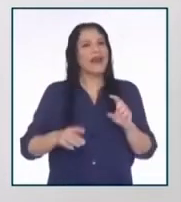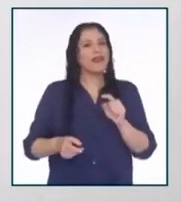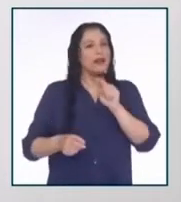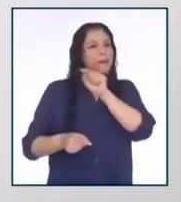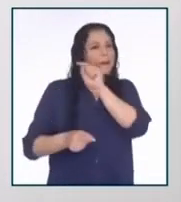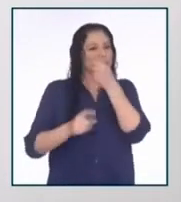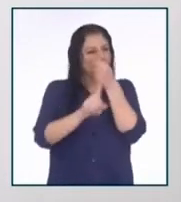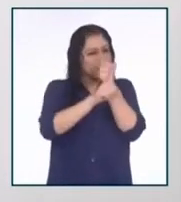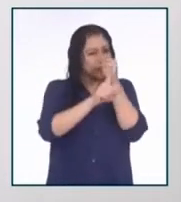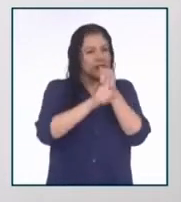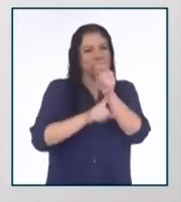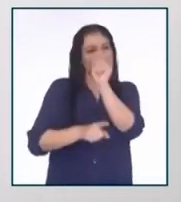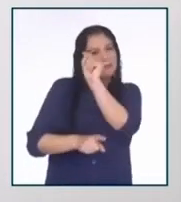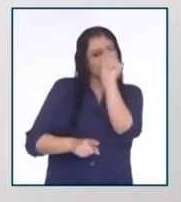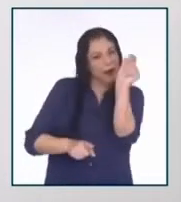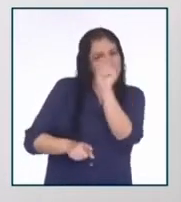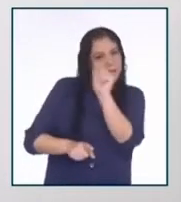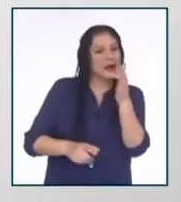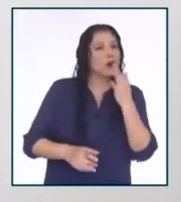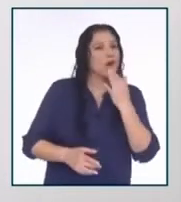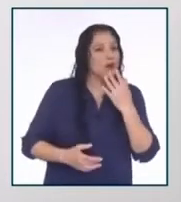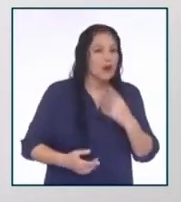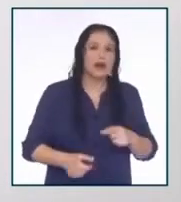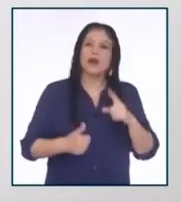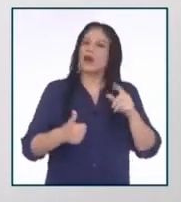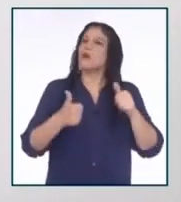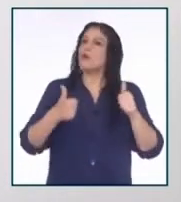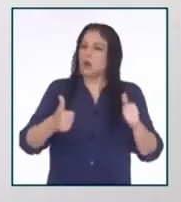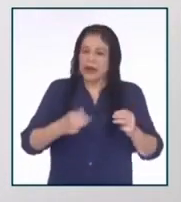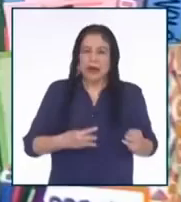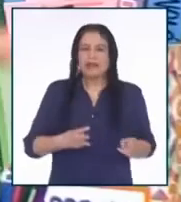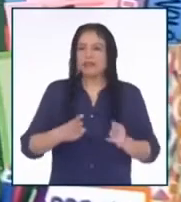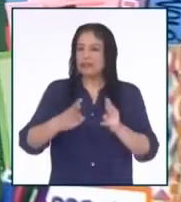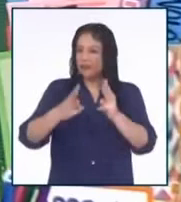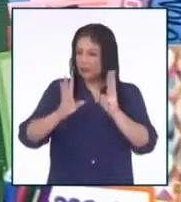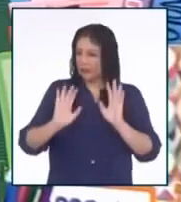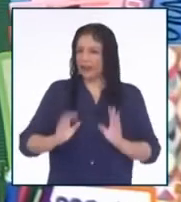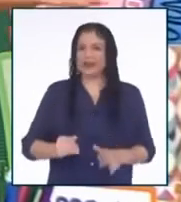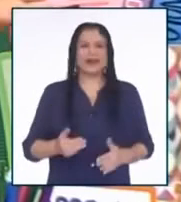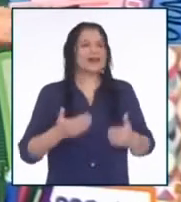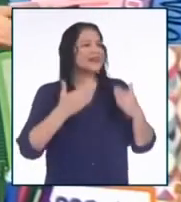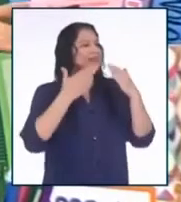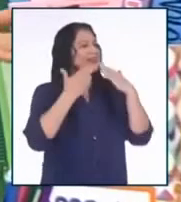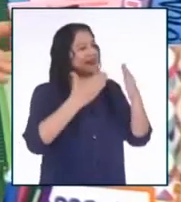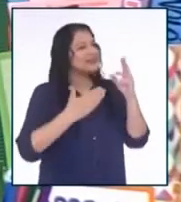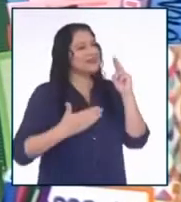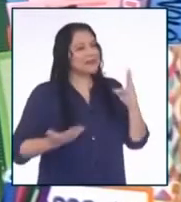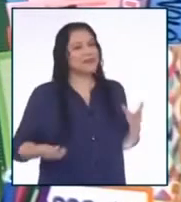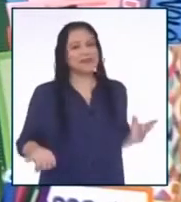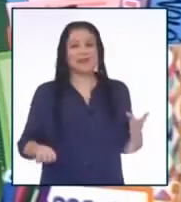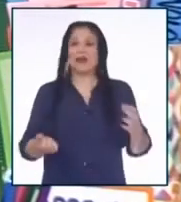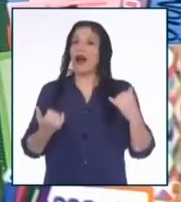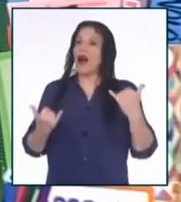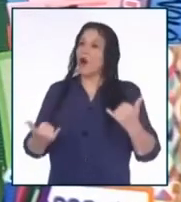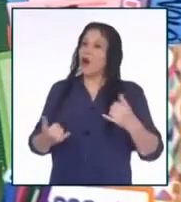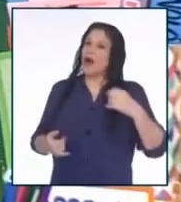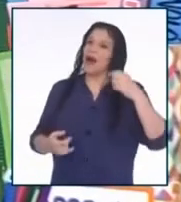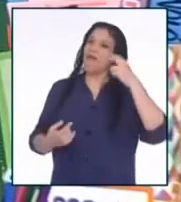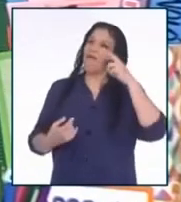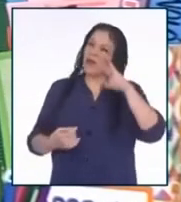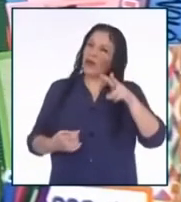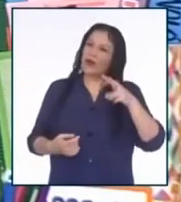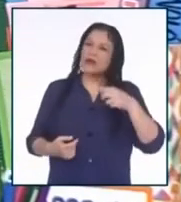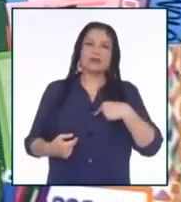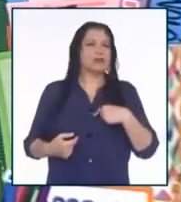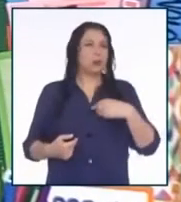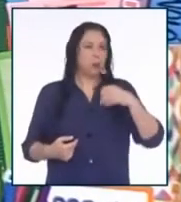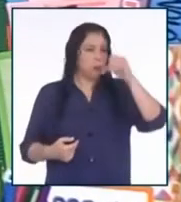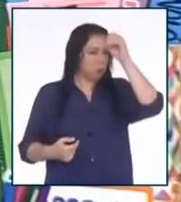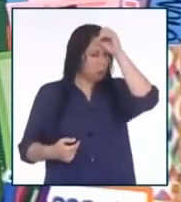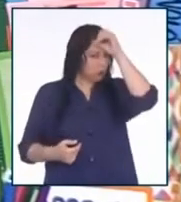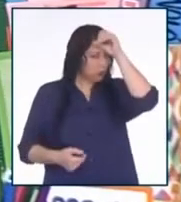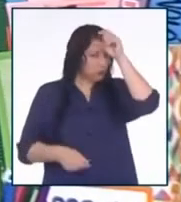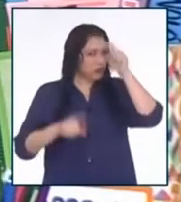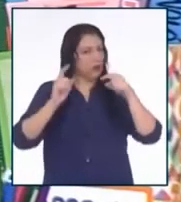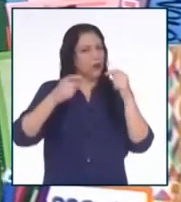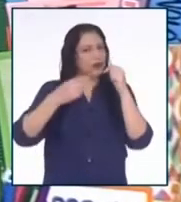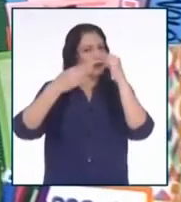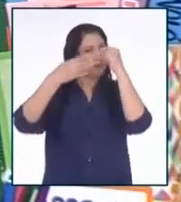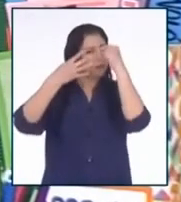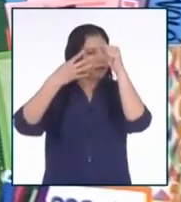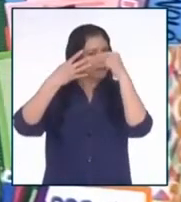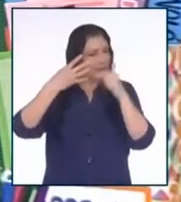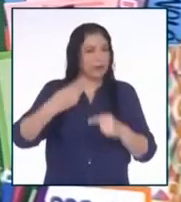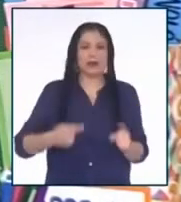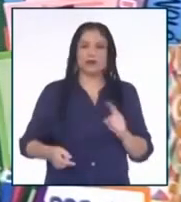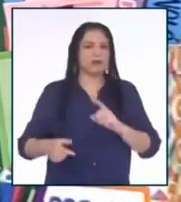las diferencias. Se trata de una buena estrategia. Gracias, profesora. Ahora me doy cuenta de que si desconozco a qué se refiere cada